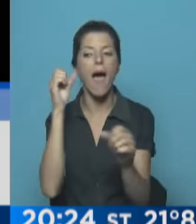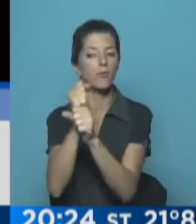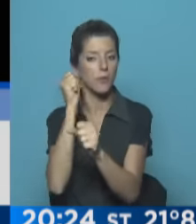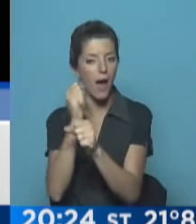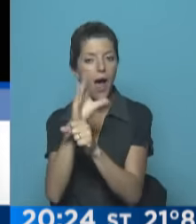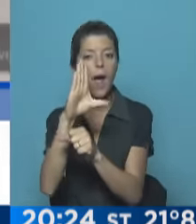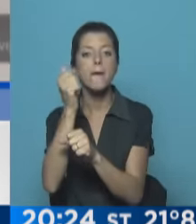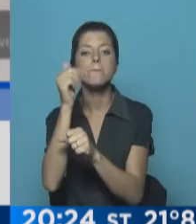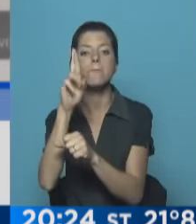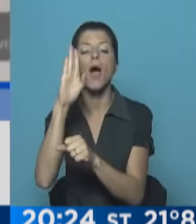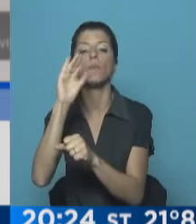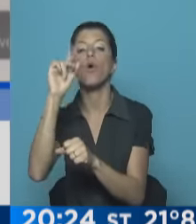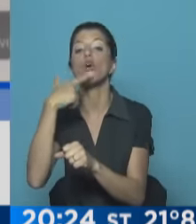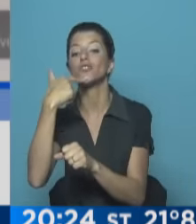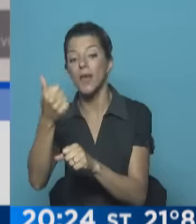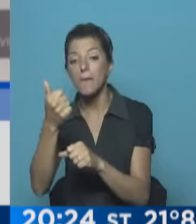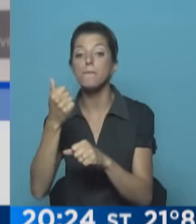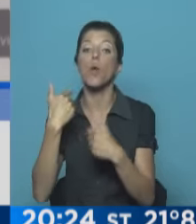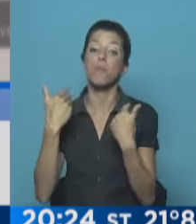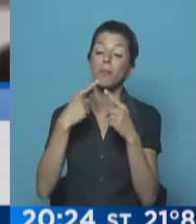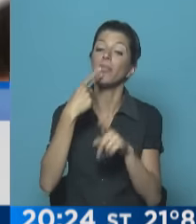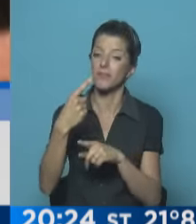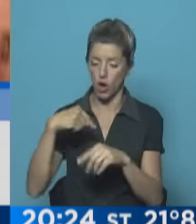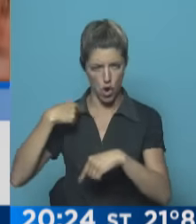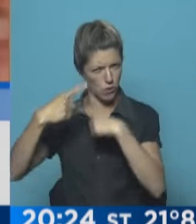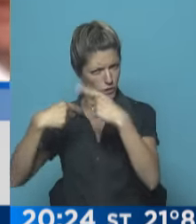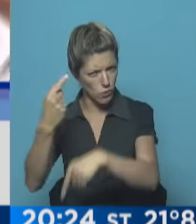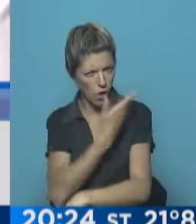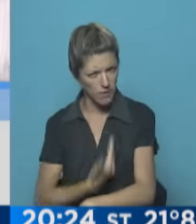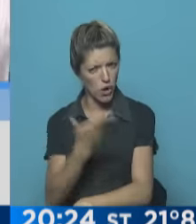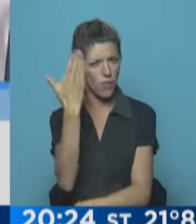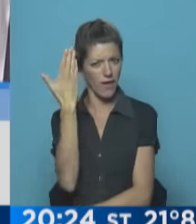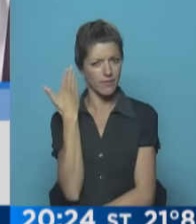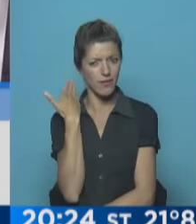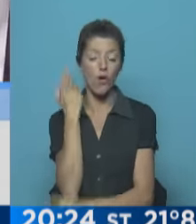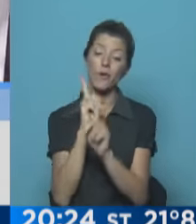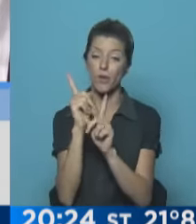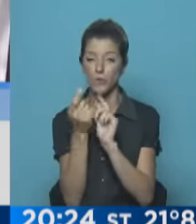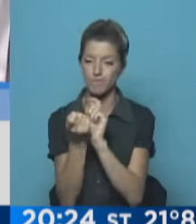pero probablemente uno podría decir, ¿será una continuidad del gobierno anterior? Con algunos